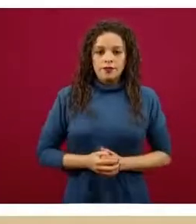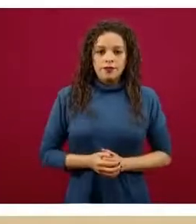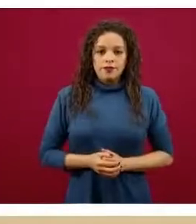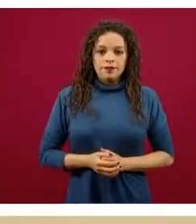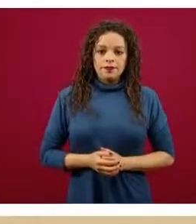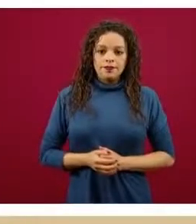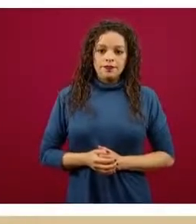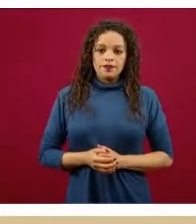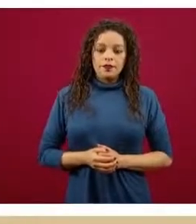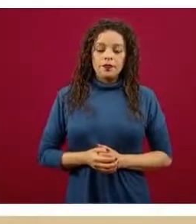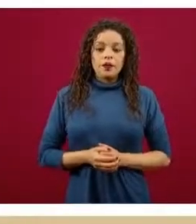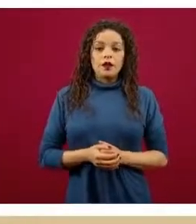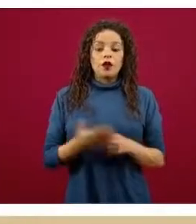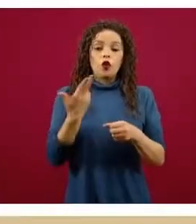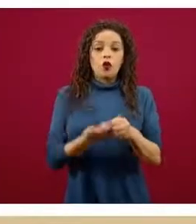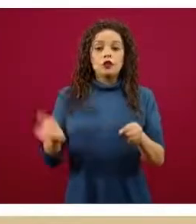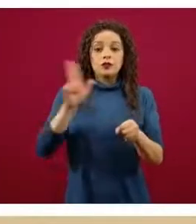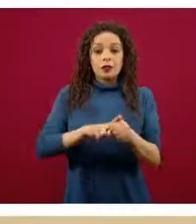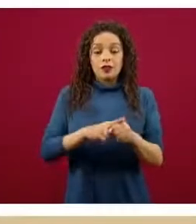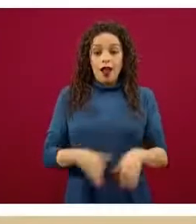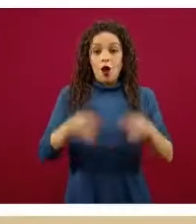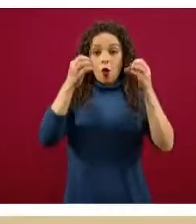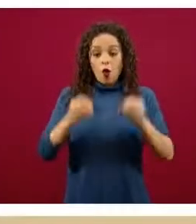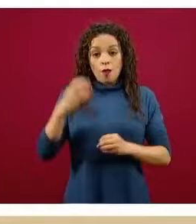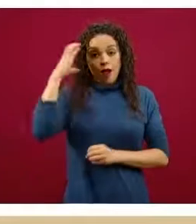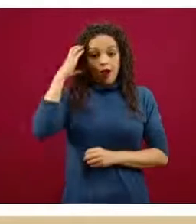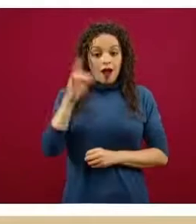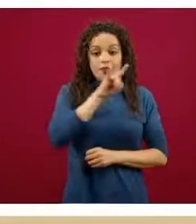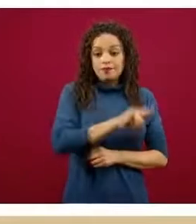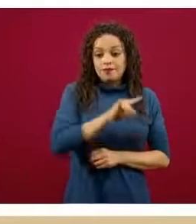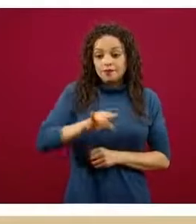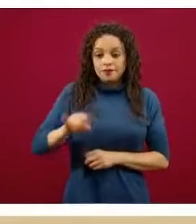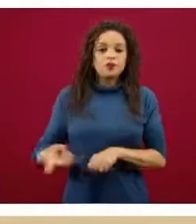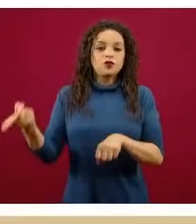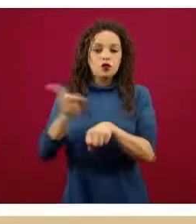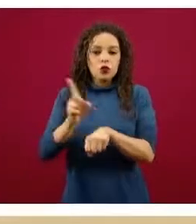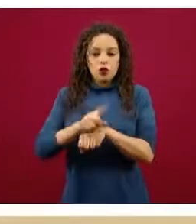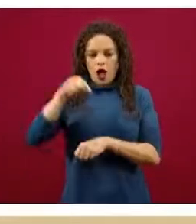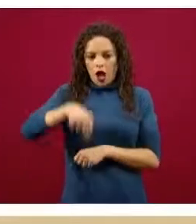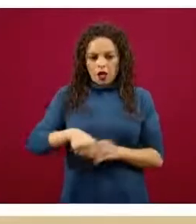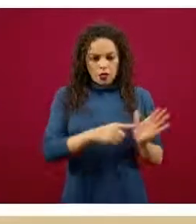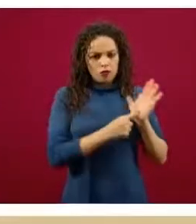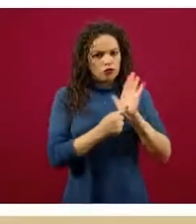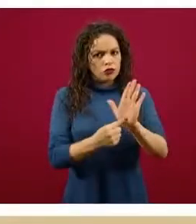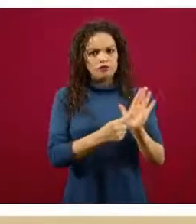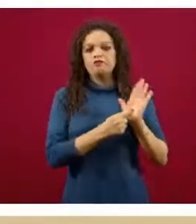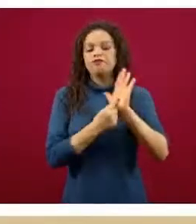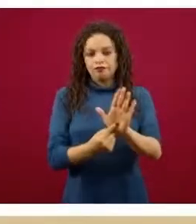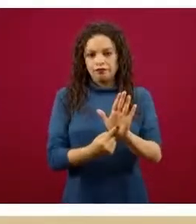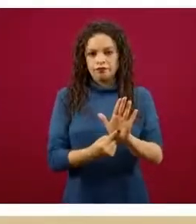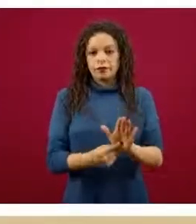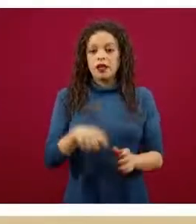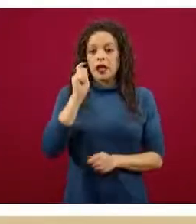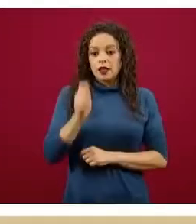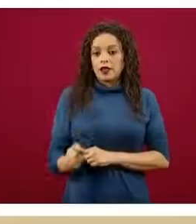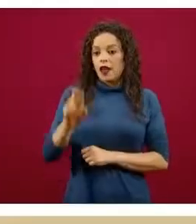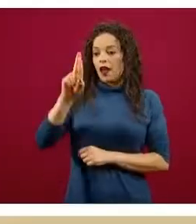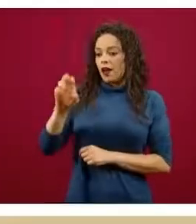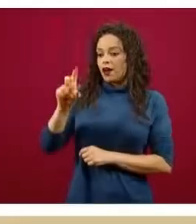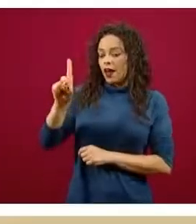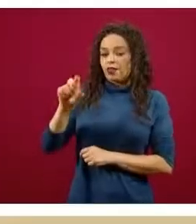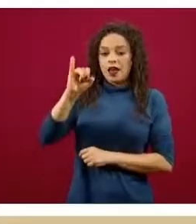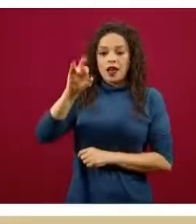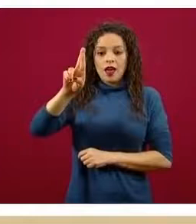La ocupación hospitalaria lo hemos presentado todos los días a partir de que se definió la red IRAG,